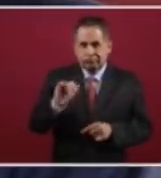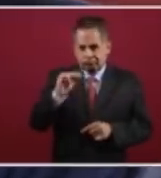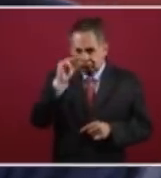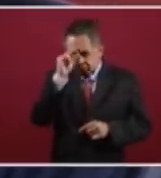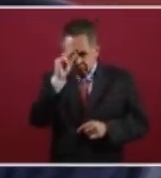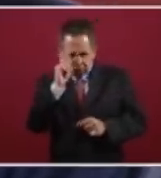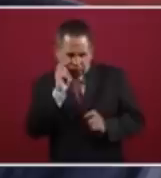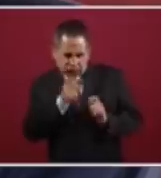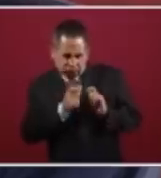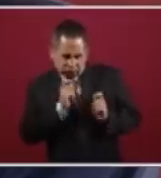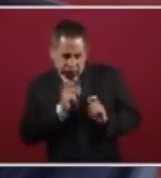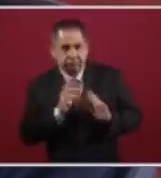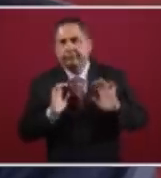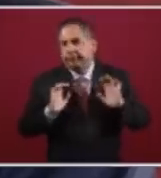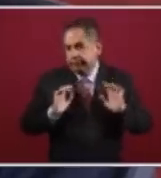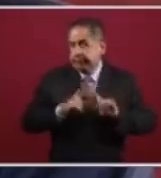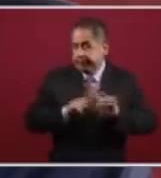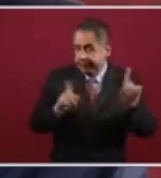Pero en se hace